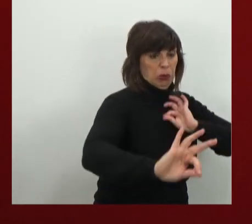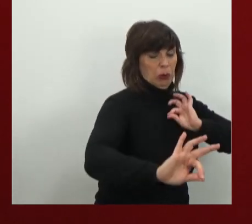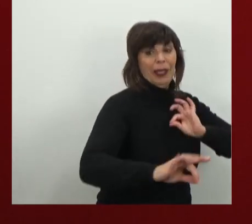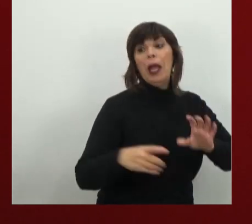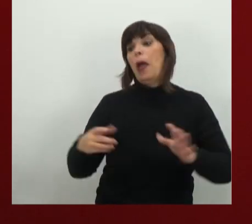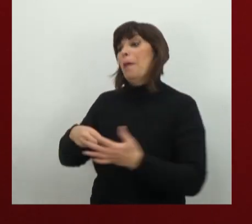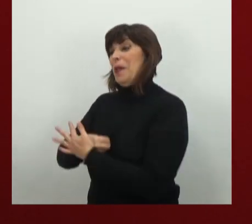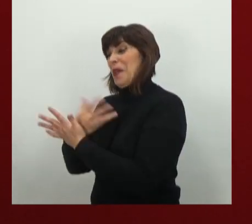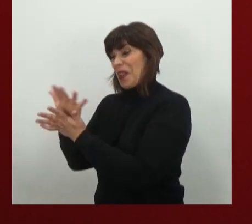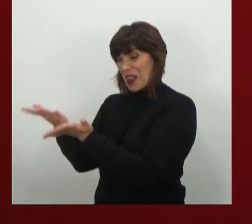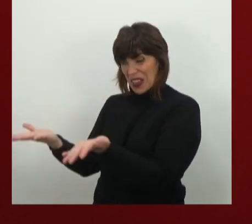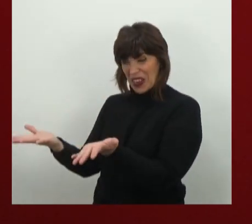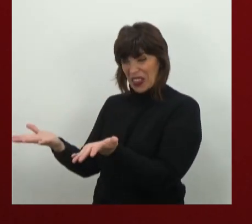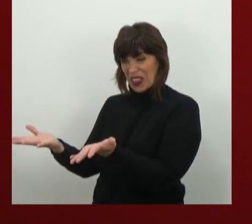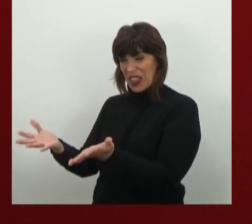leproso es sanado.